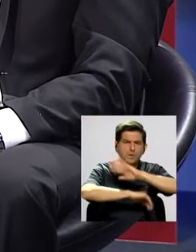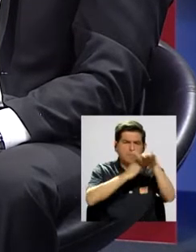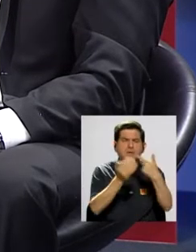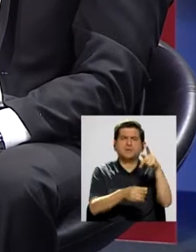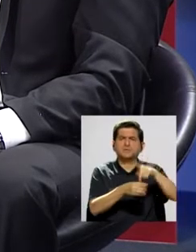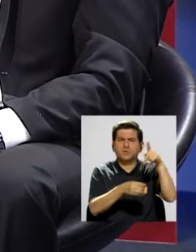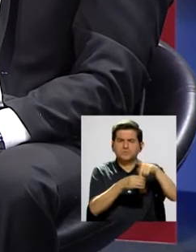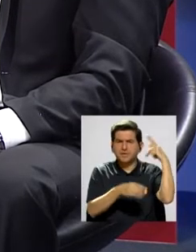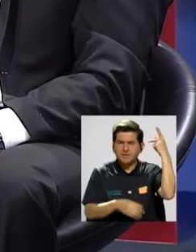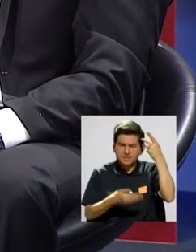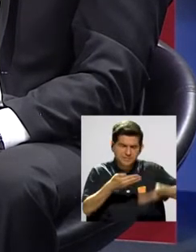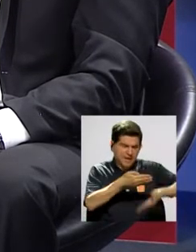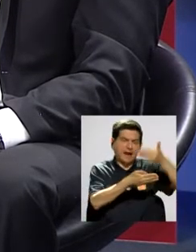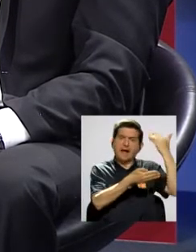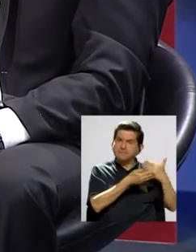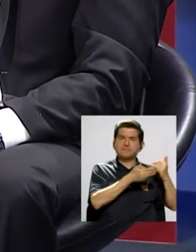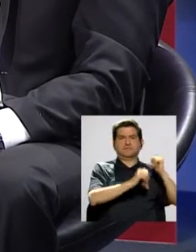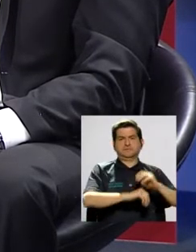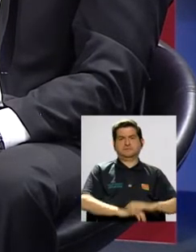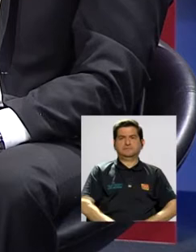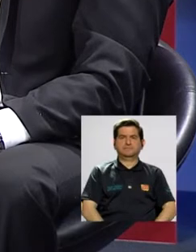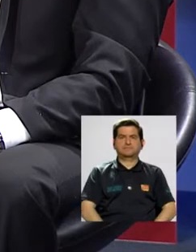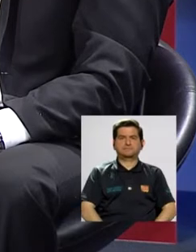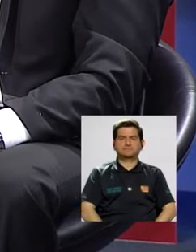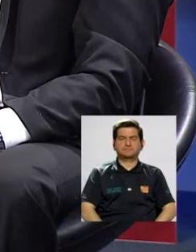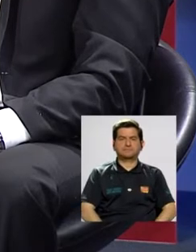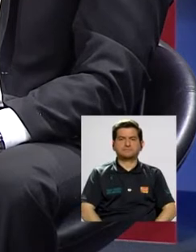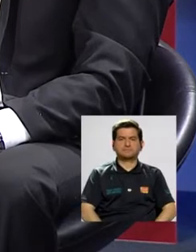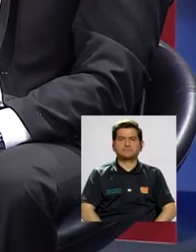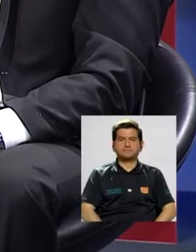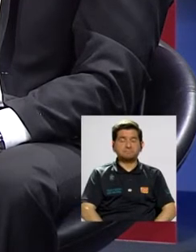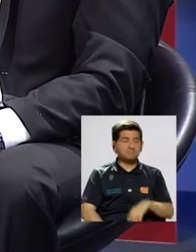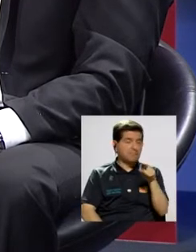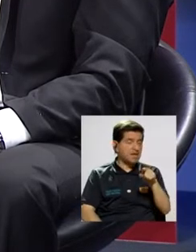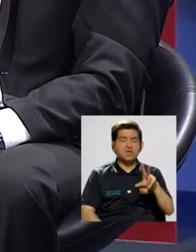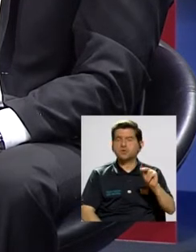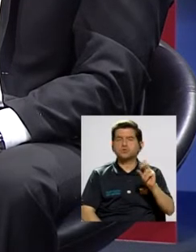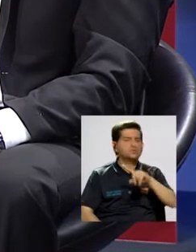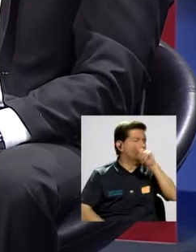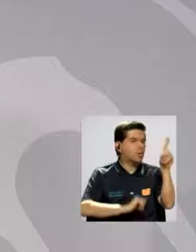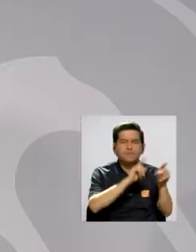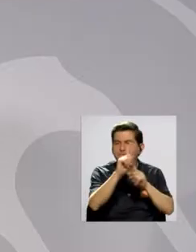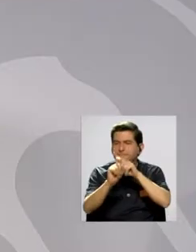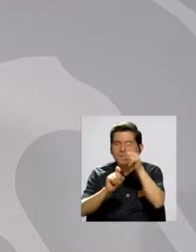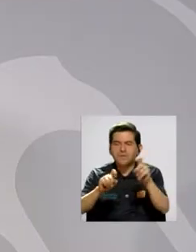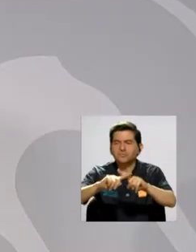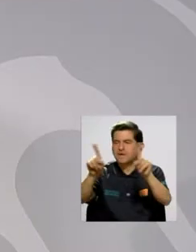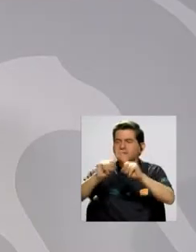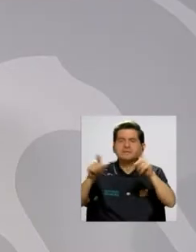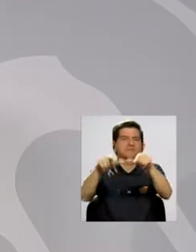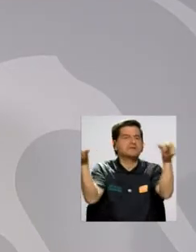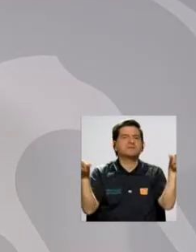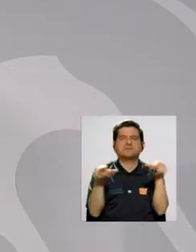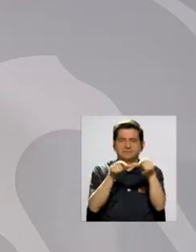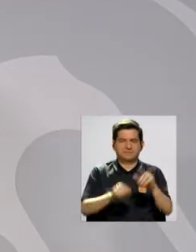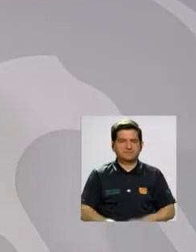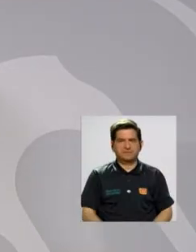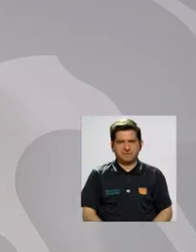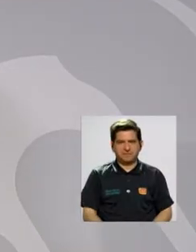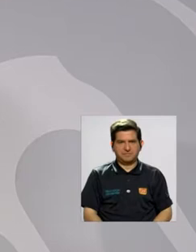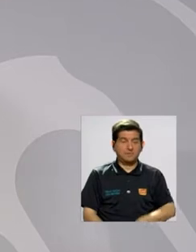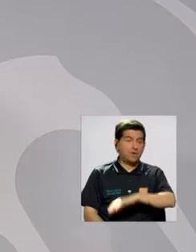participado en política en procesos anteriores, en no haber ido a hacer la consulta a las diferentes zonas, no